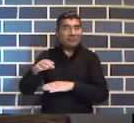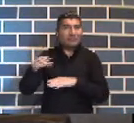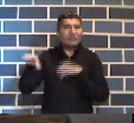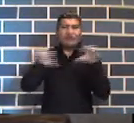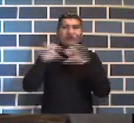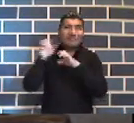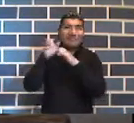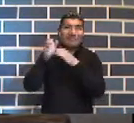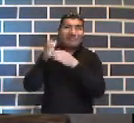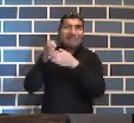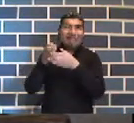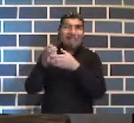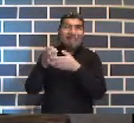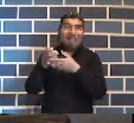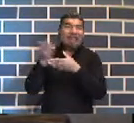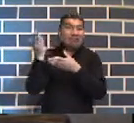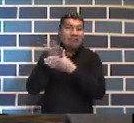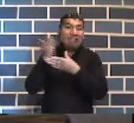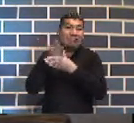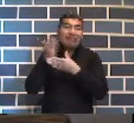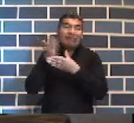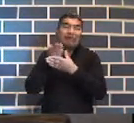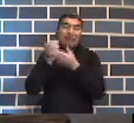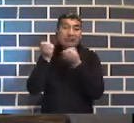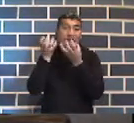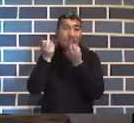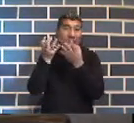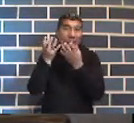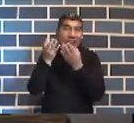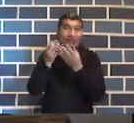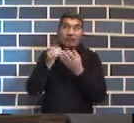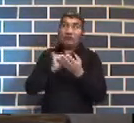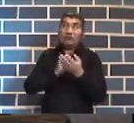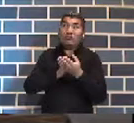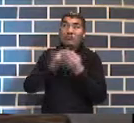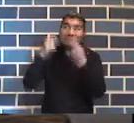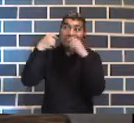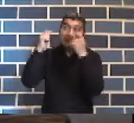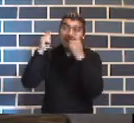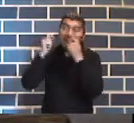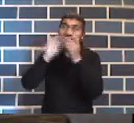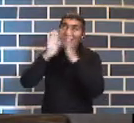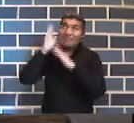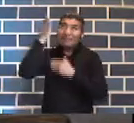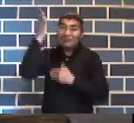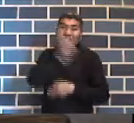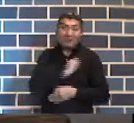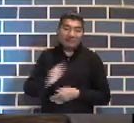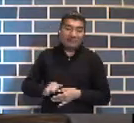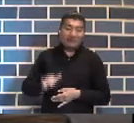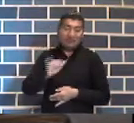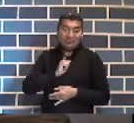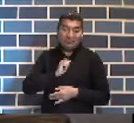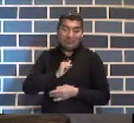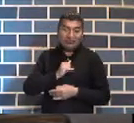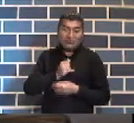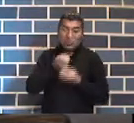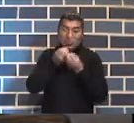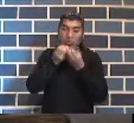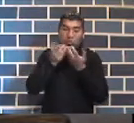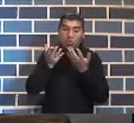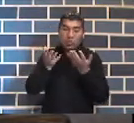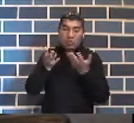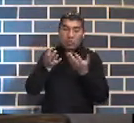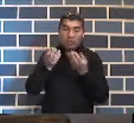diría de parte de abraham me he atrevido a hablar a mi señor yo que soy polvo y